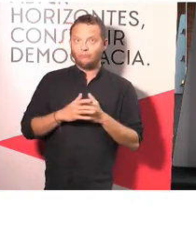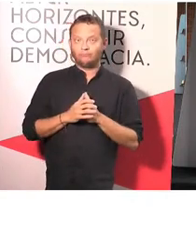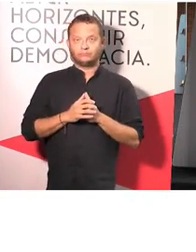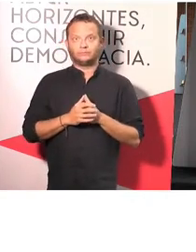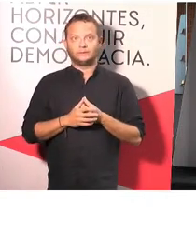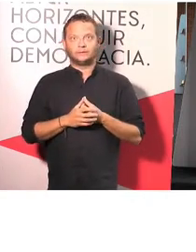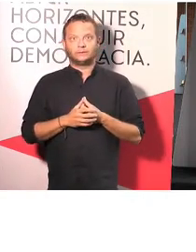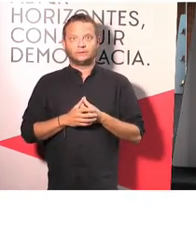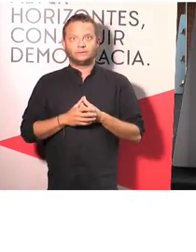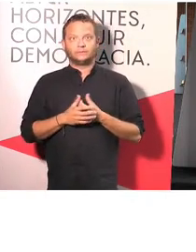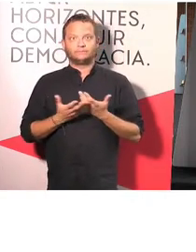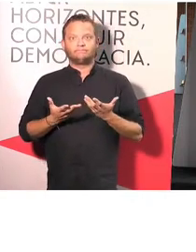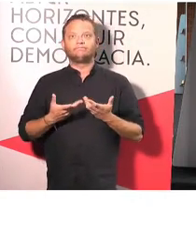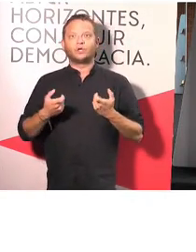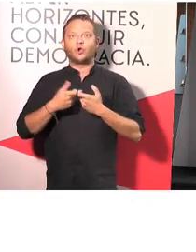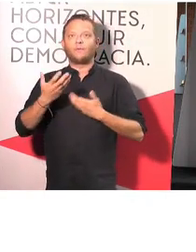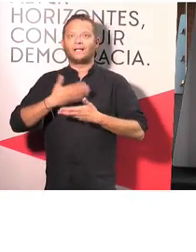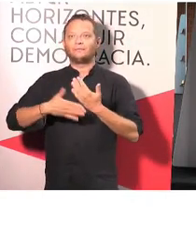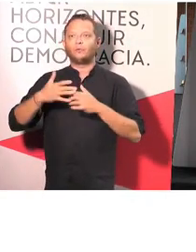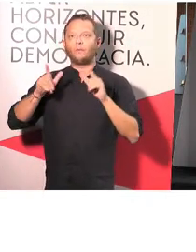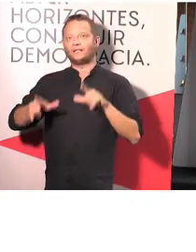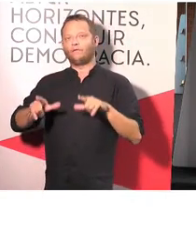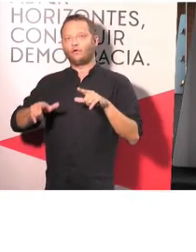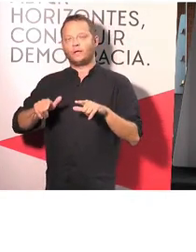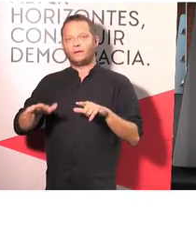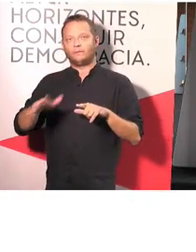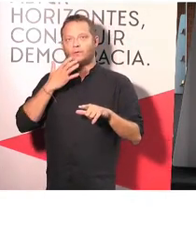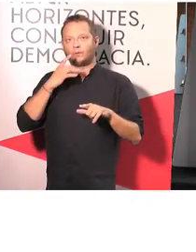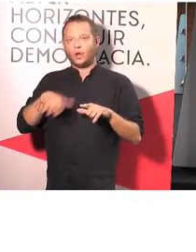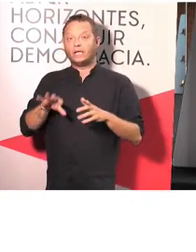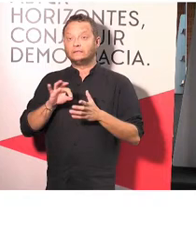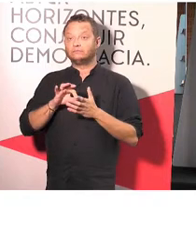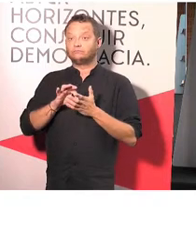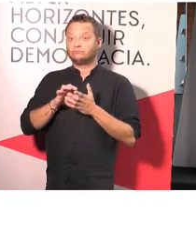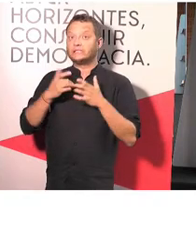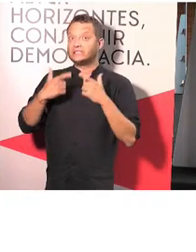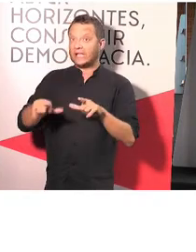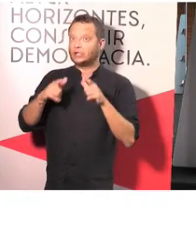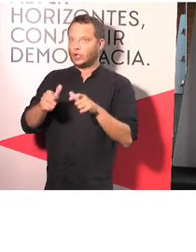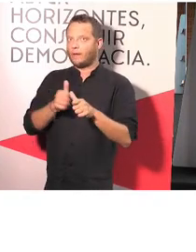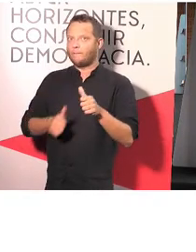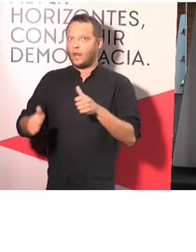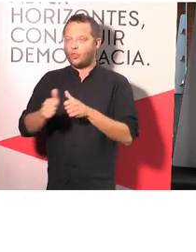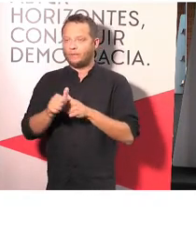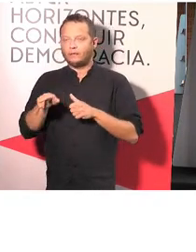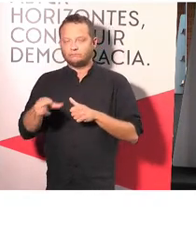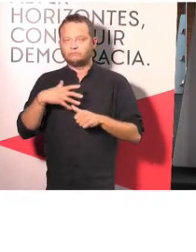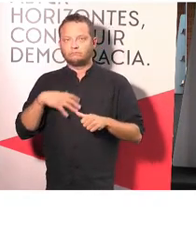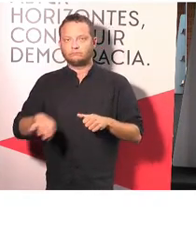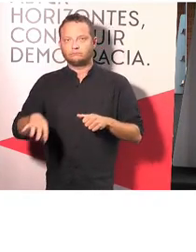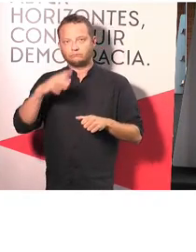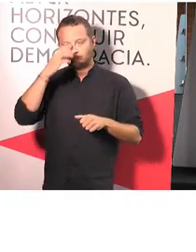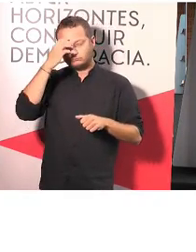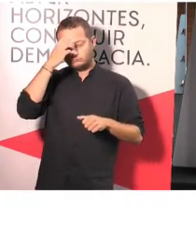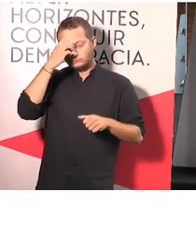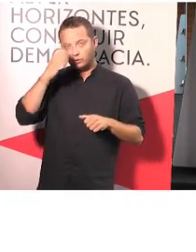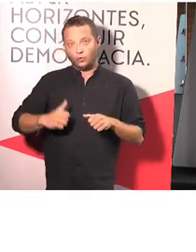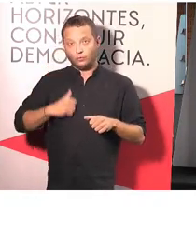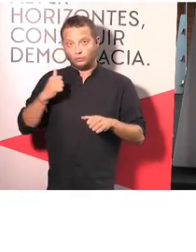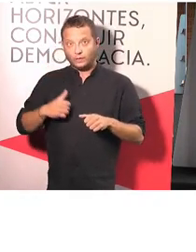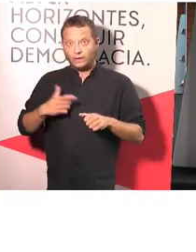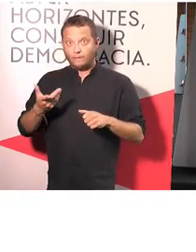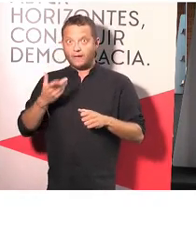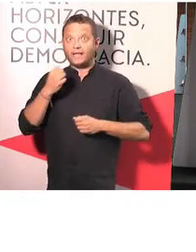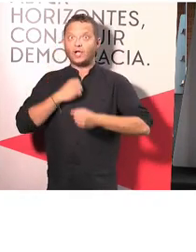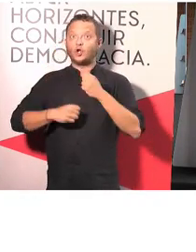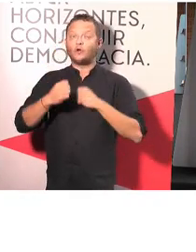Entonces, eso, el cooperativismo de plataforma, hay sectores en los que predomina, Y es sobre todo una oportunidad para la escalabilidad